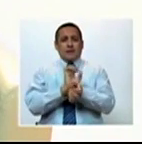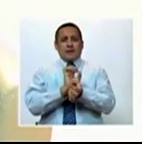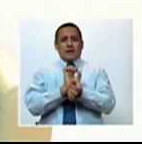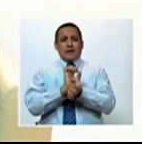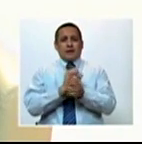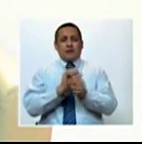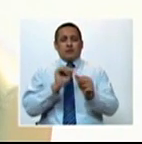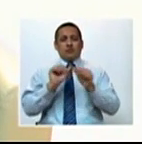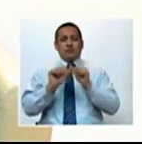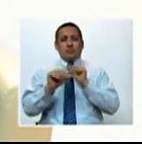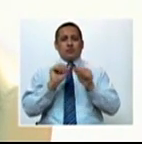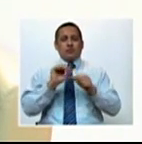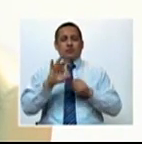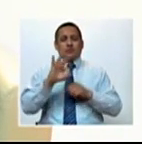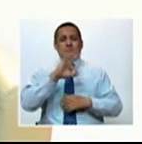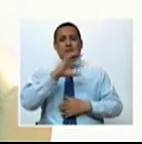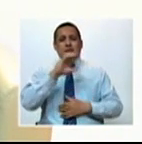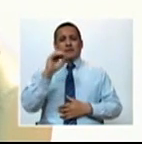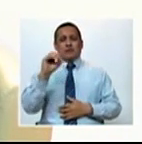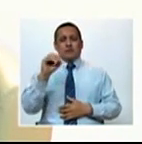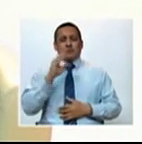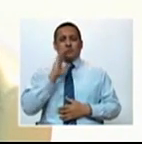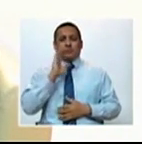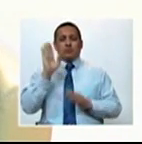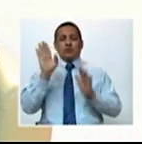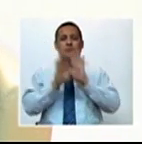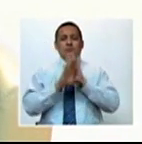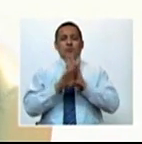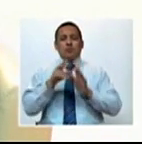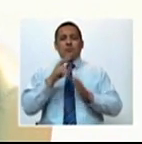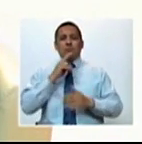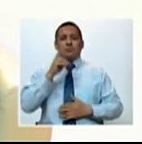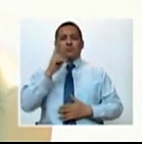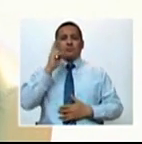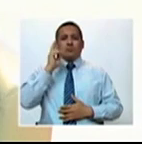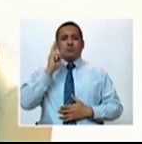cual prohíbe que